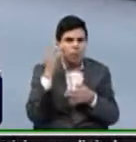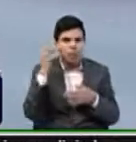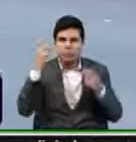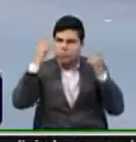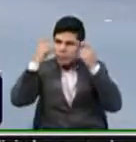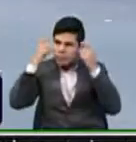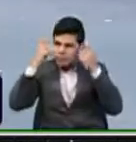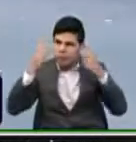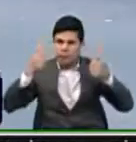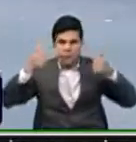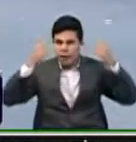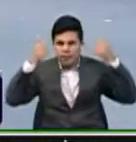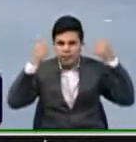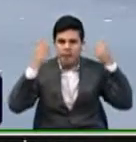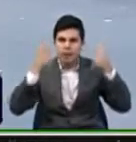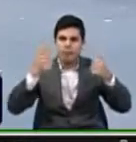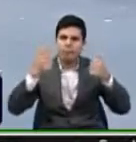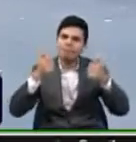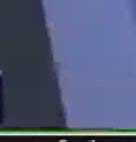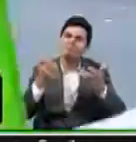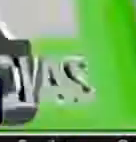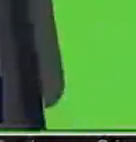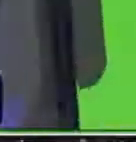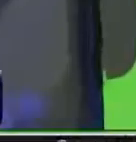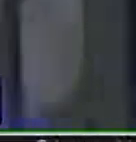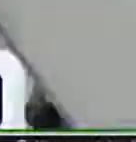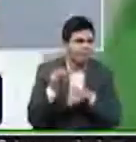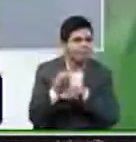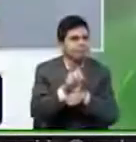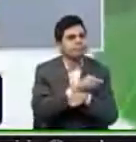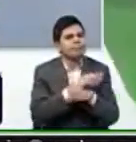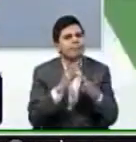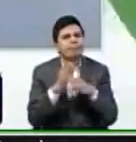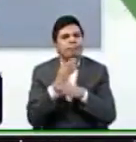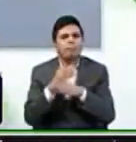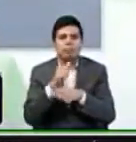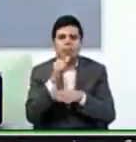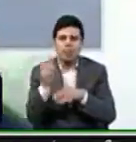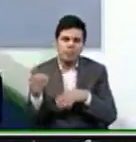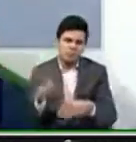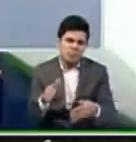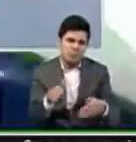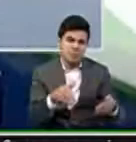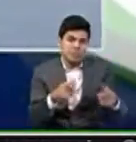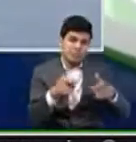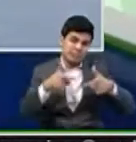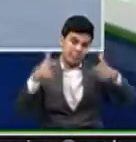han presentado en Bucaramanga y de los cuales se han registrado víctimas fatales en gran